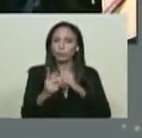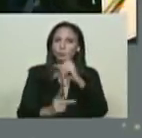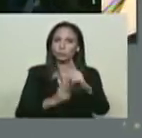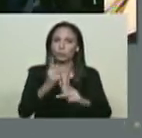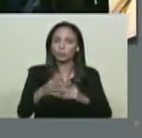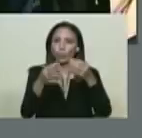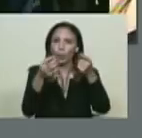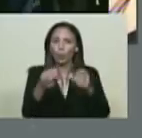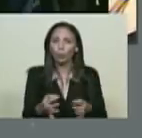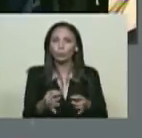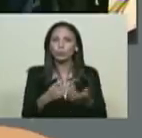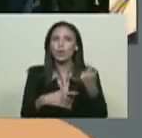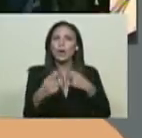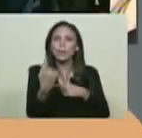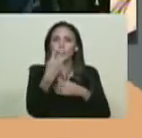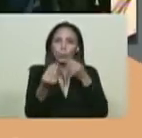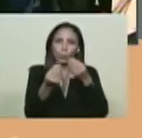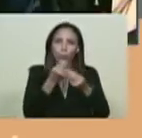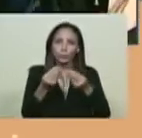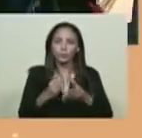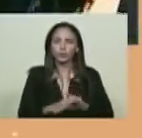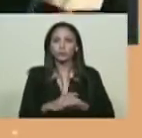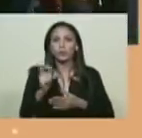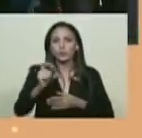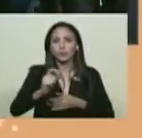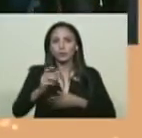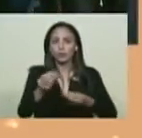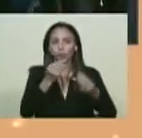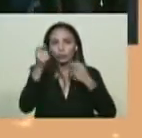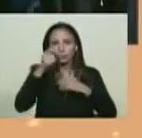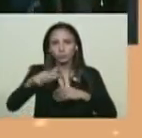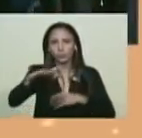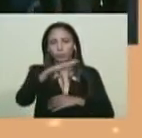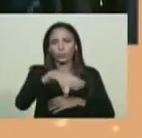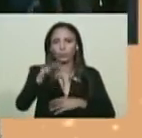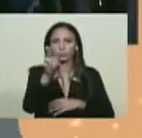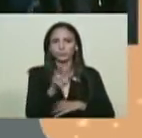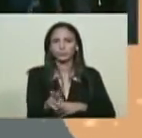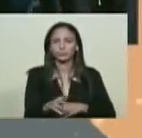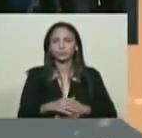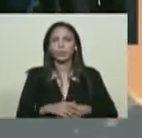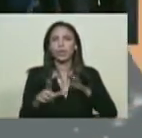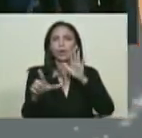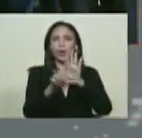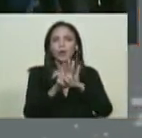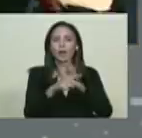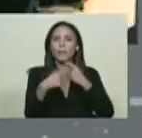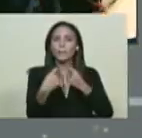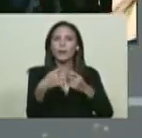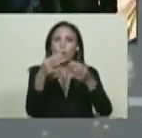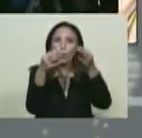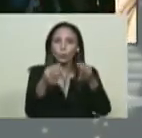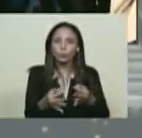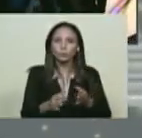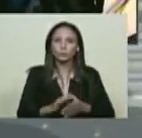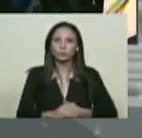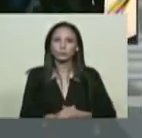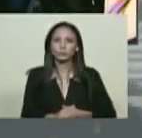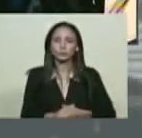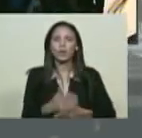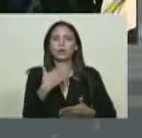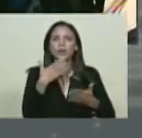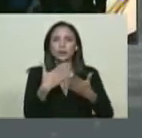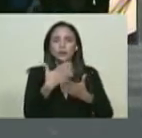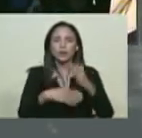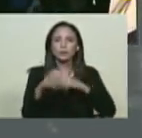de primera necesidad y de necesidad del pueblo de Venezuela. La ley de precios acordados. Le doy las